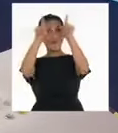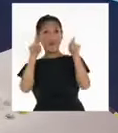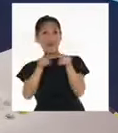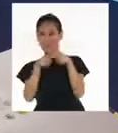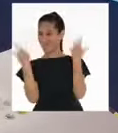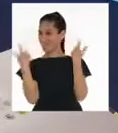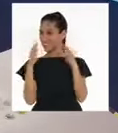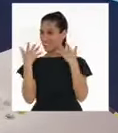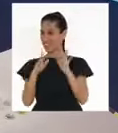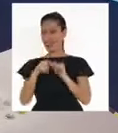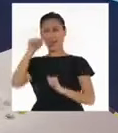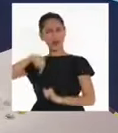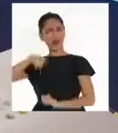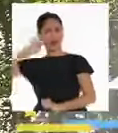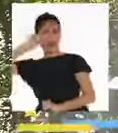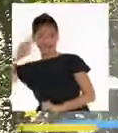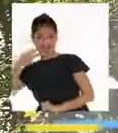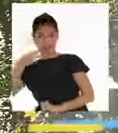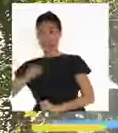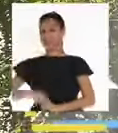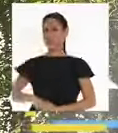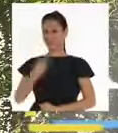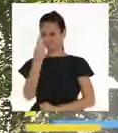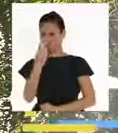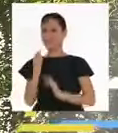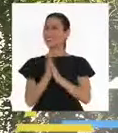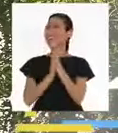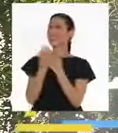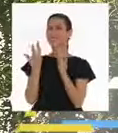debemos llenar las otras. ¿Y ahora?